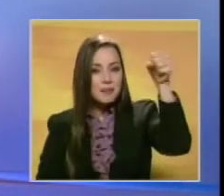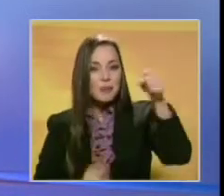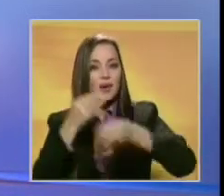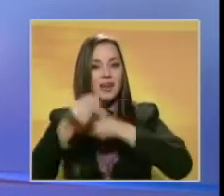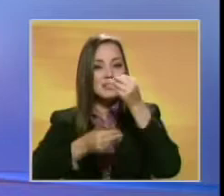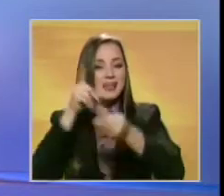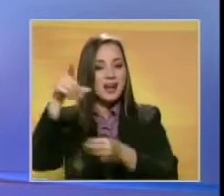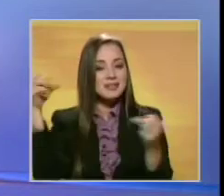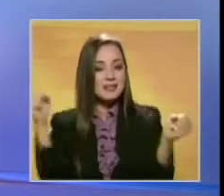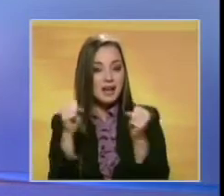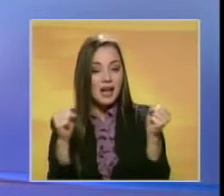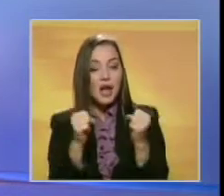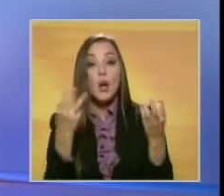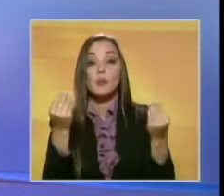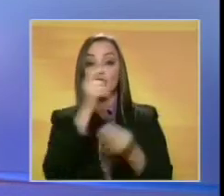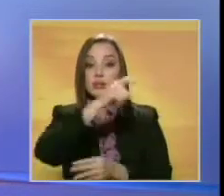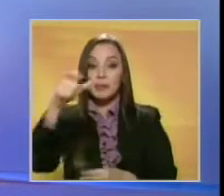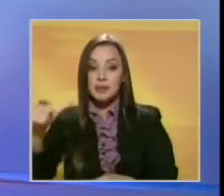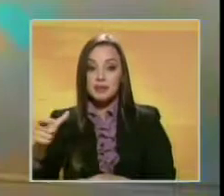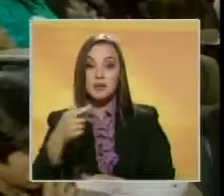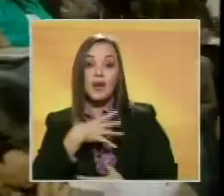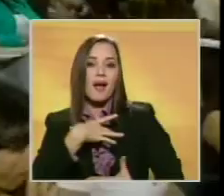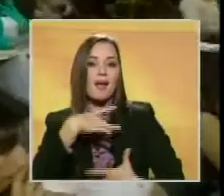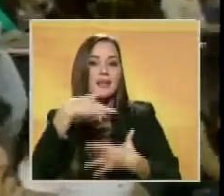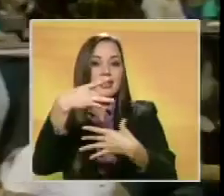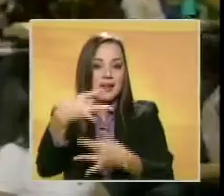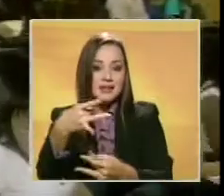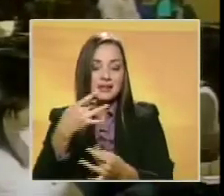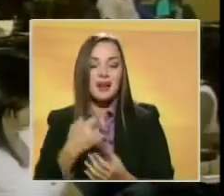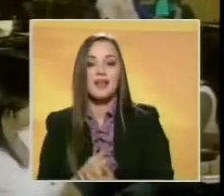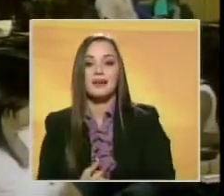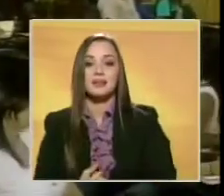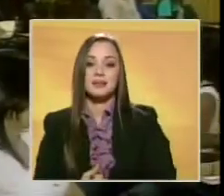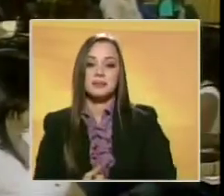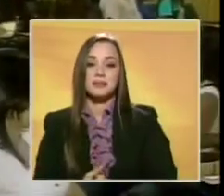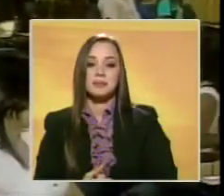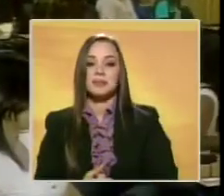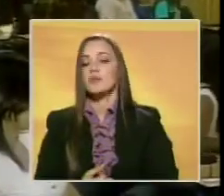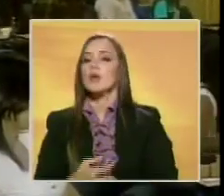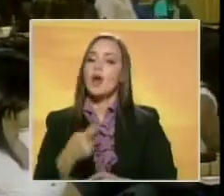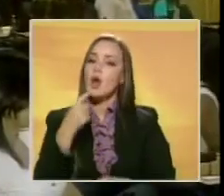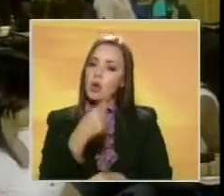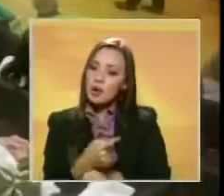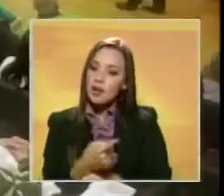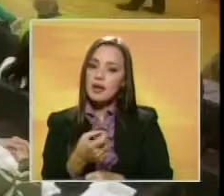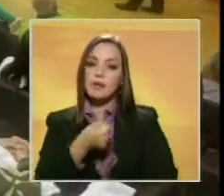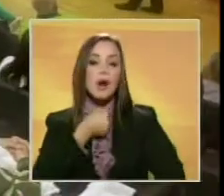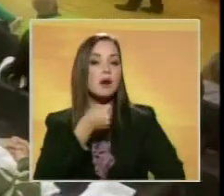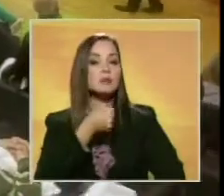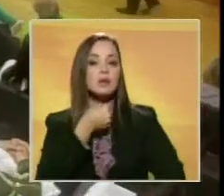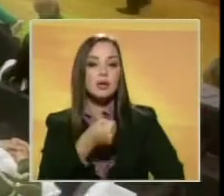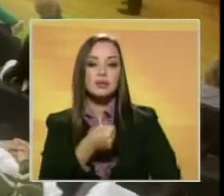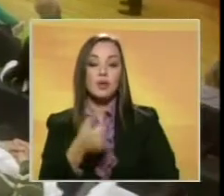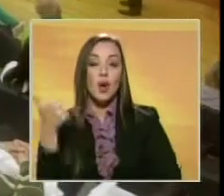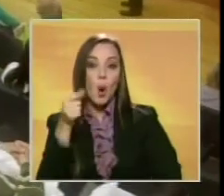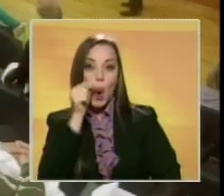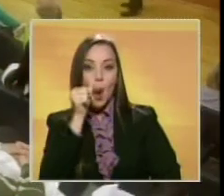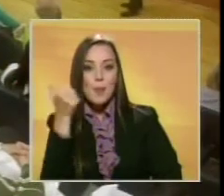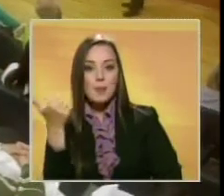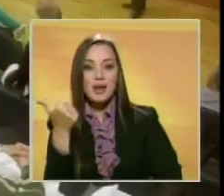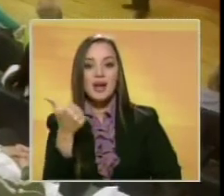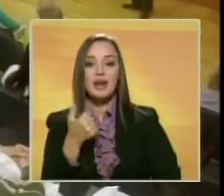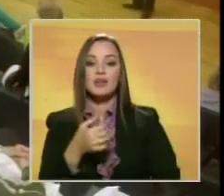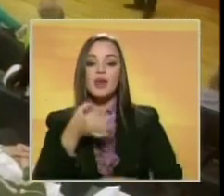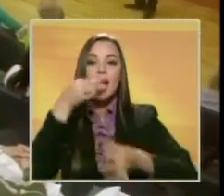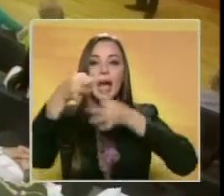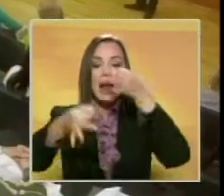tema. Patricia Col desde Mérida con los detalles. Sobre lo que es y lo que debe ser el periodismo comunitario fue la ponencia de Euclides Sotillo en el